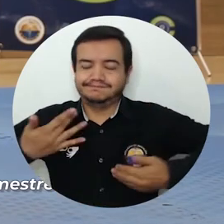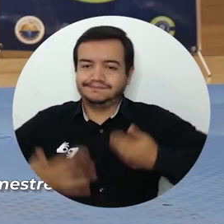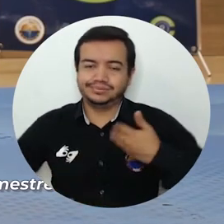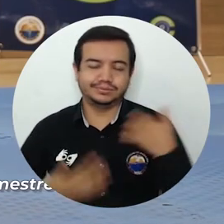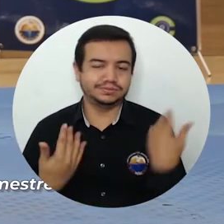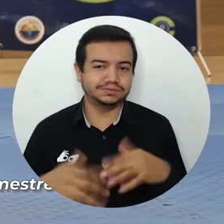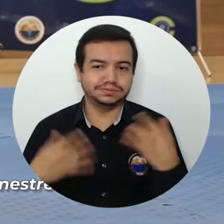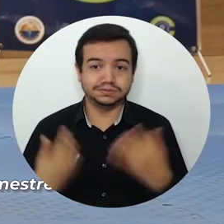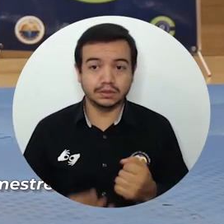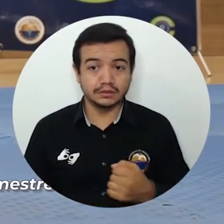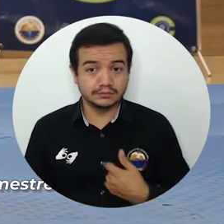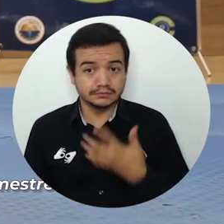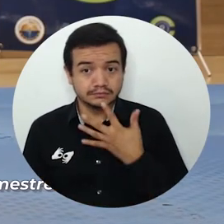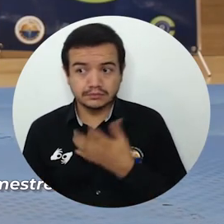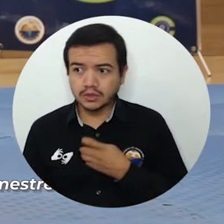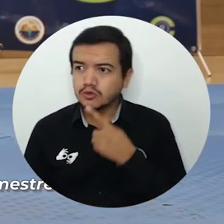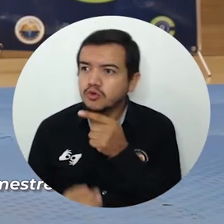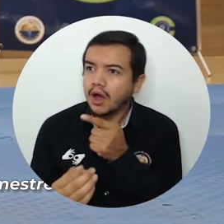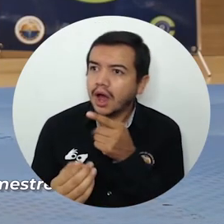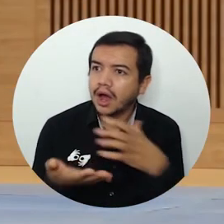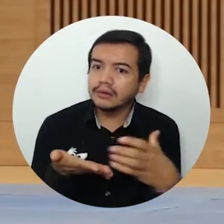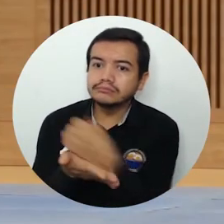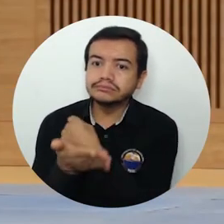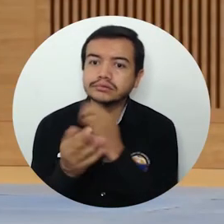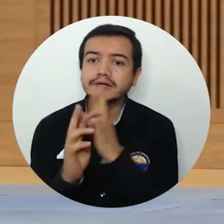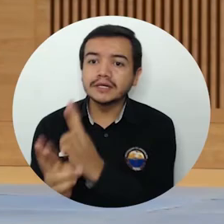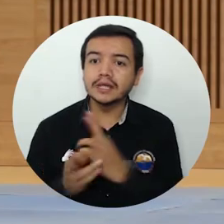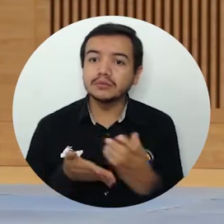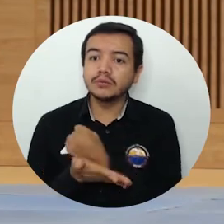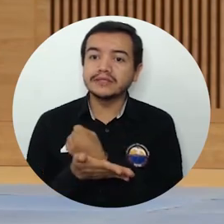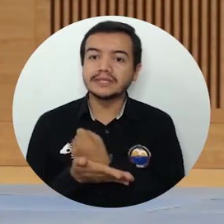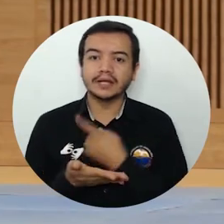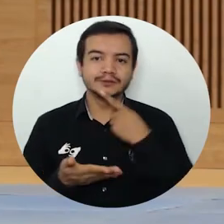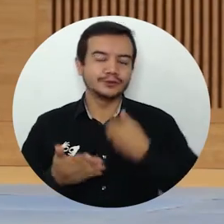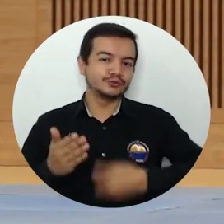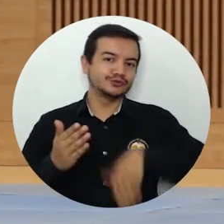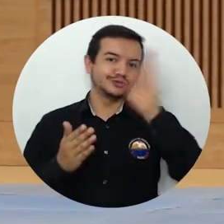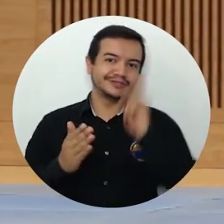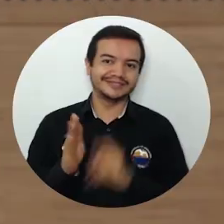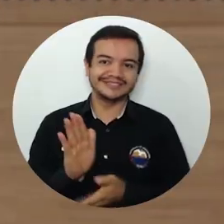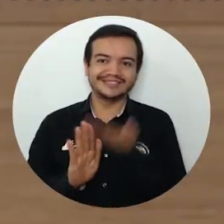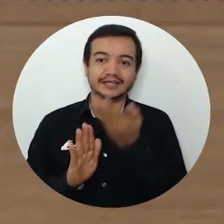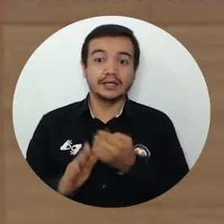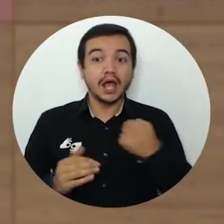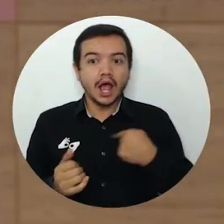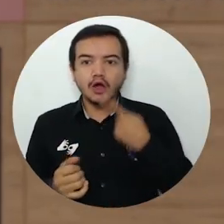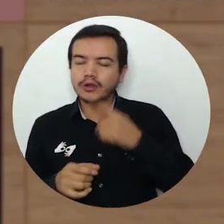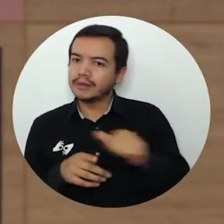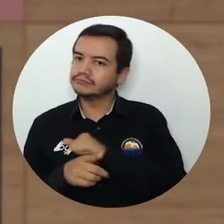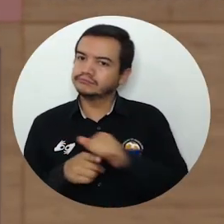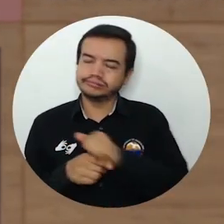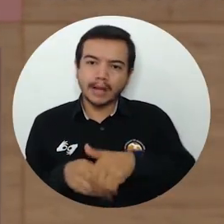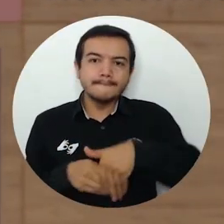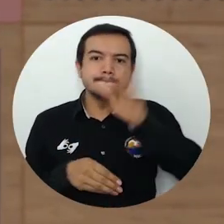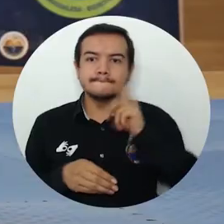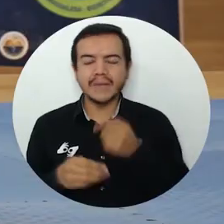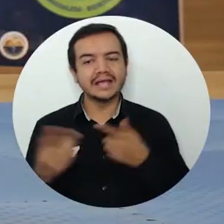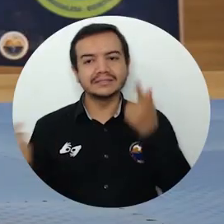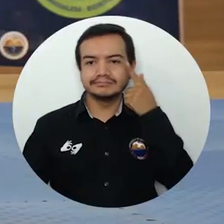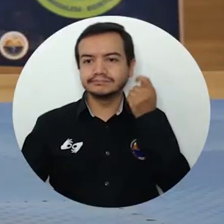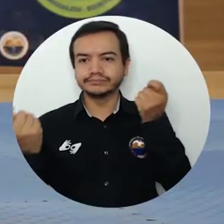que los resultados fueron mejor de lo que esperaba. Pues bueno, después de esto, lo que viene es seguir entrenando, seguir mejorando las